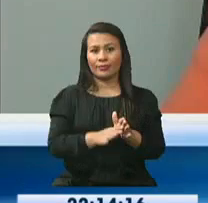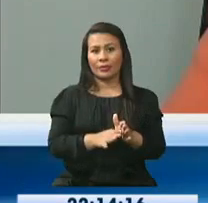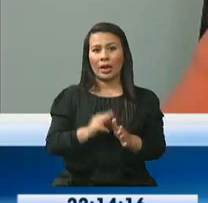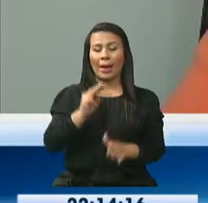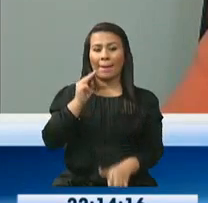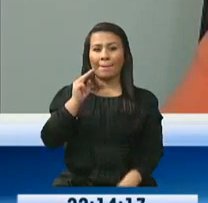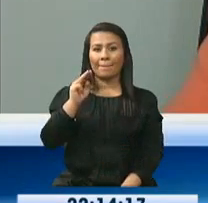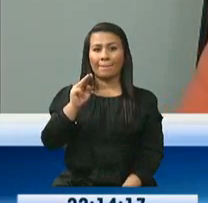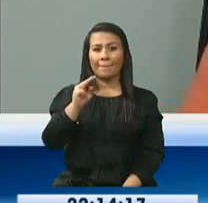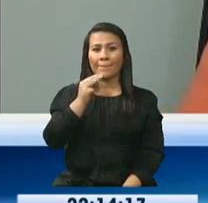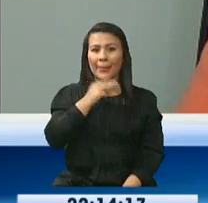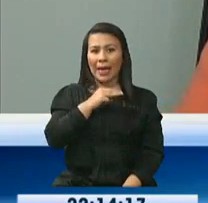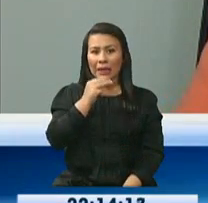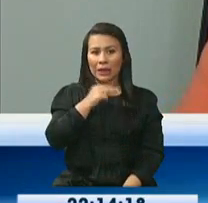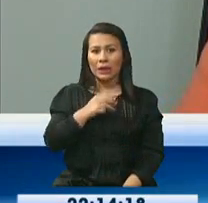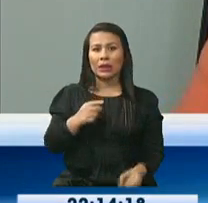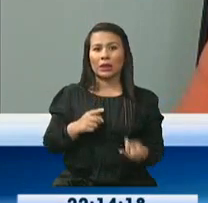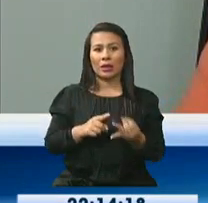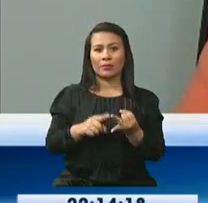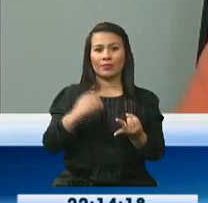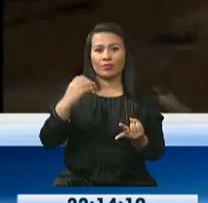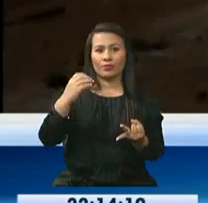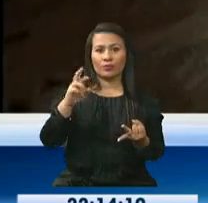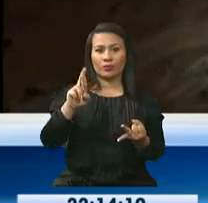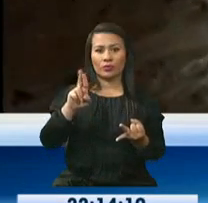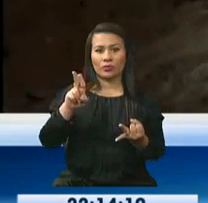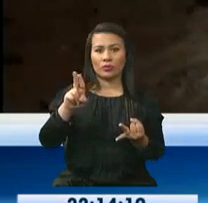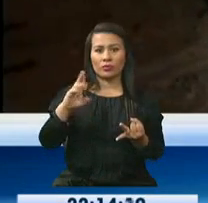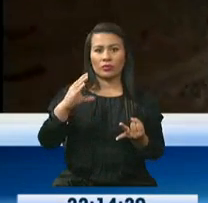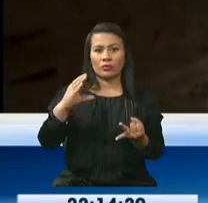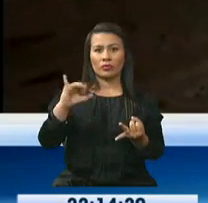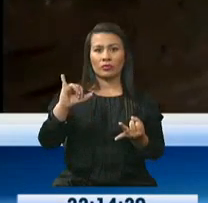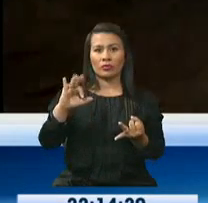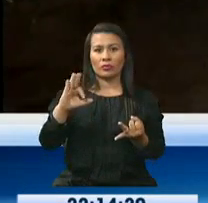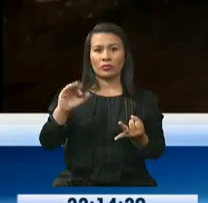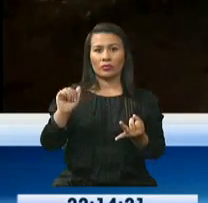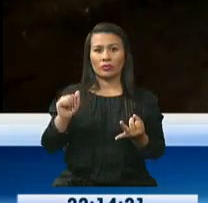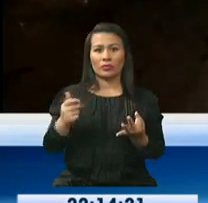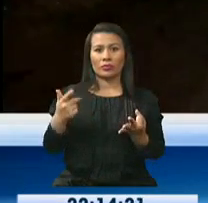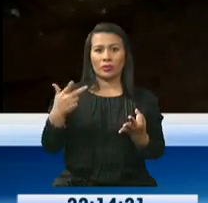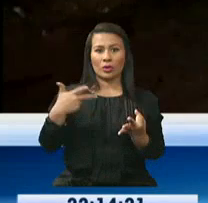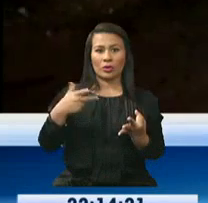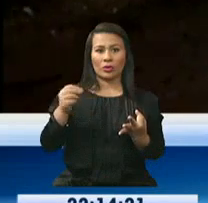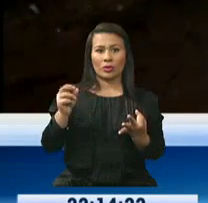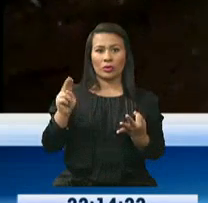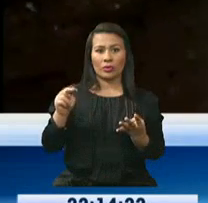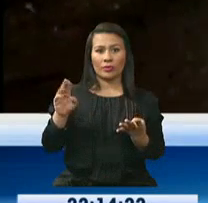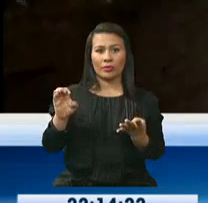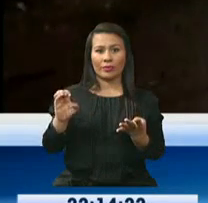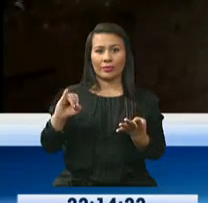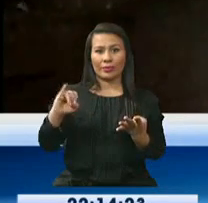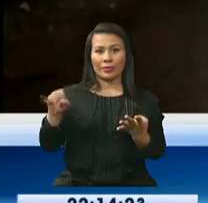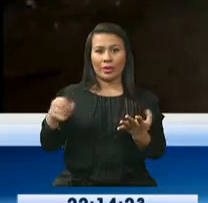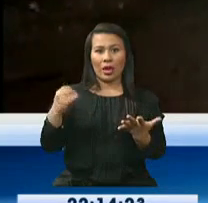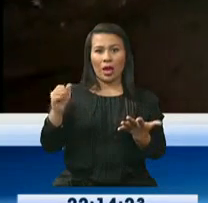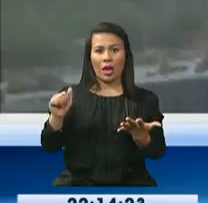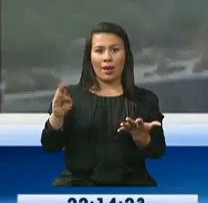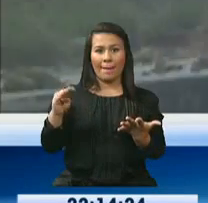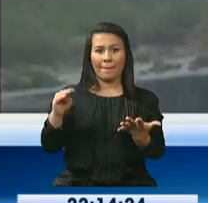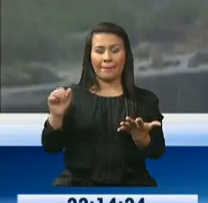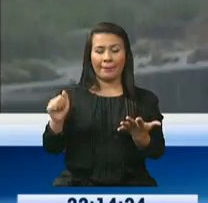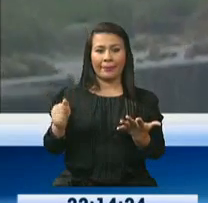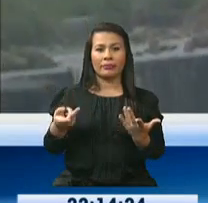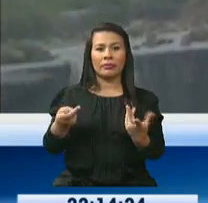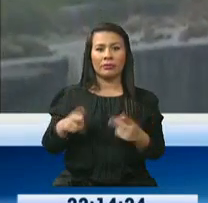el de crucita por el tema de las afectaciones tengo chone y tengo hama junta parroquial también que es el de